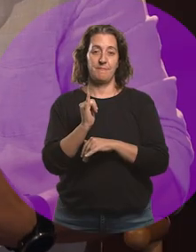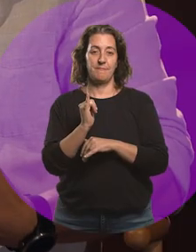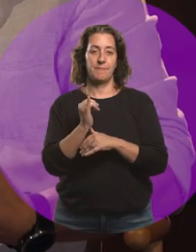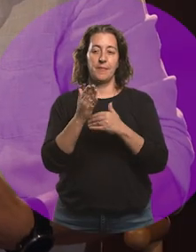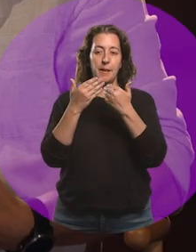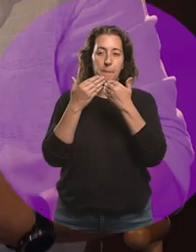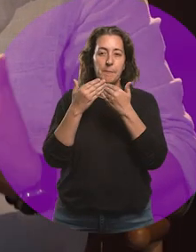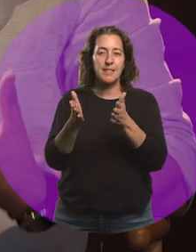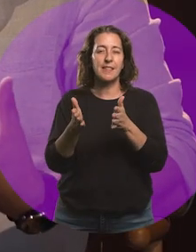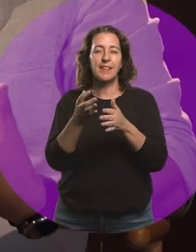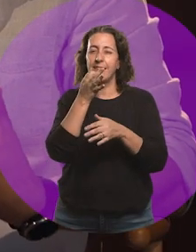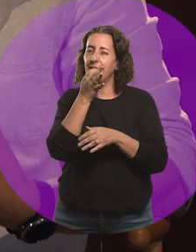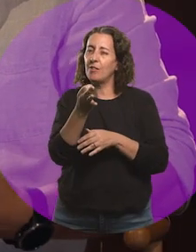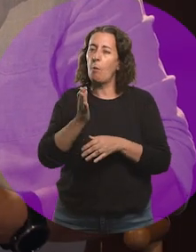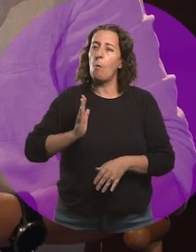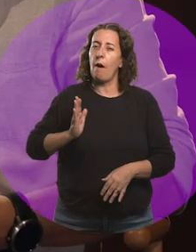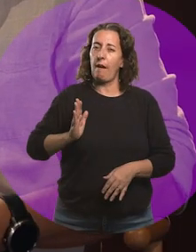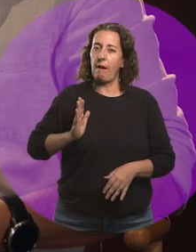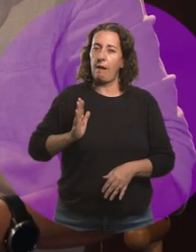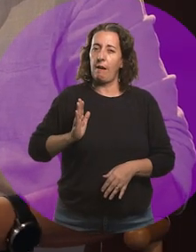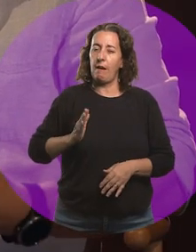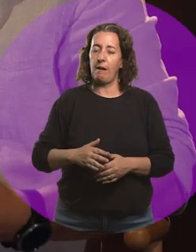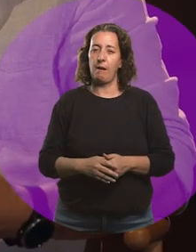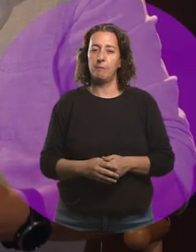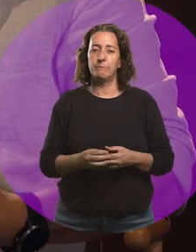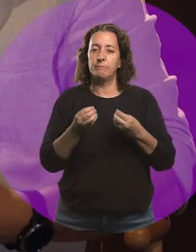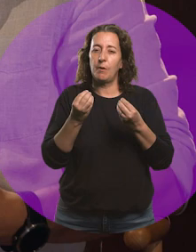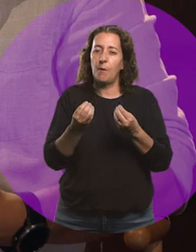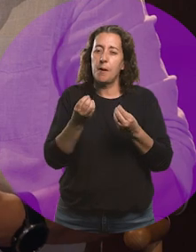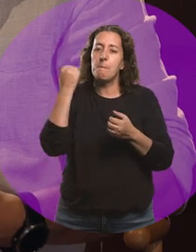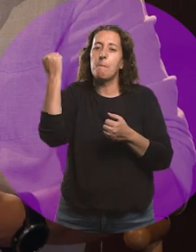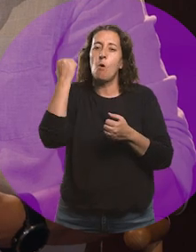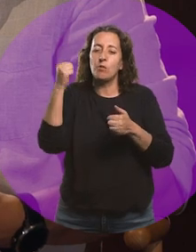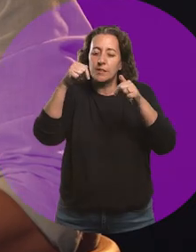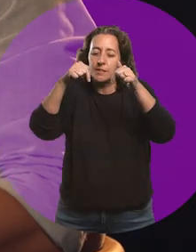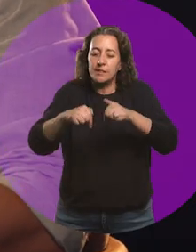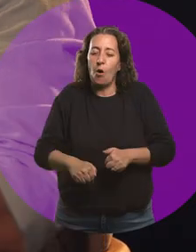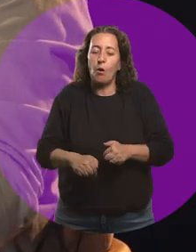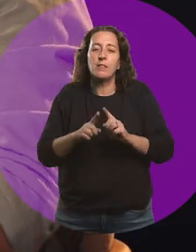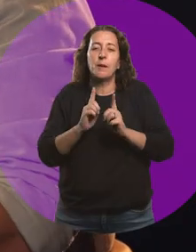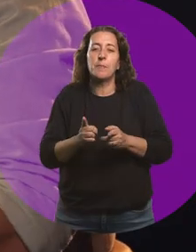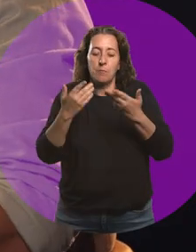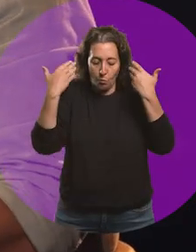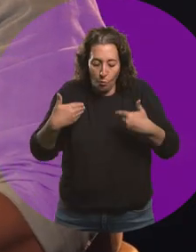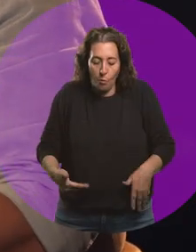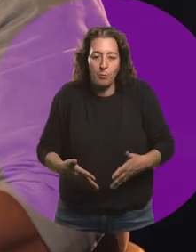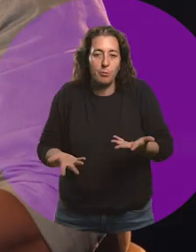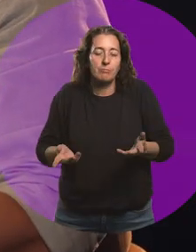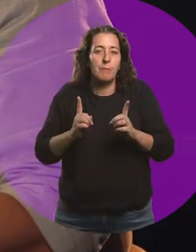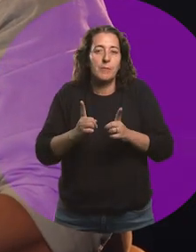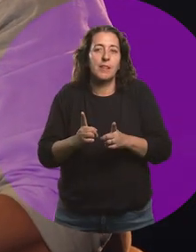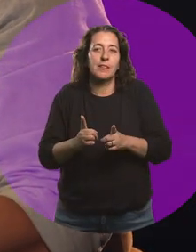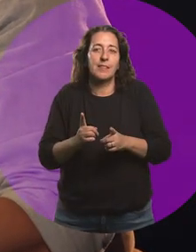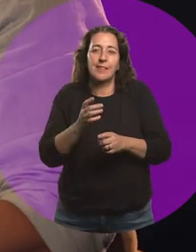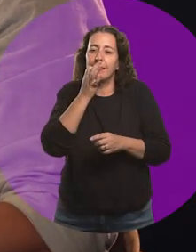Comenzaste definiéndote como mujer, ¿no? ¿Cuál es la importancia hoy también de ser cuerpo de un mensaje? También decir,